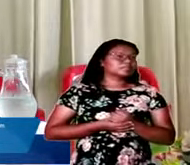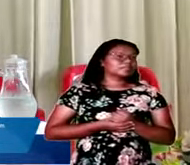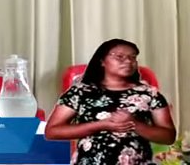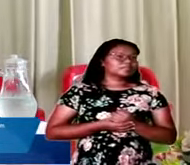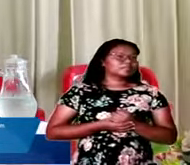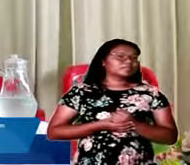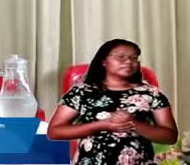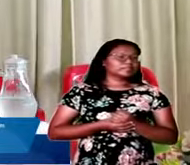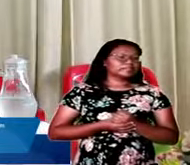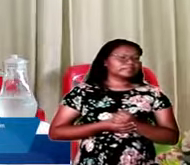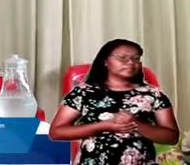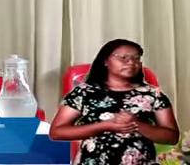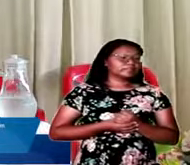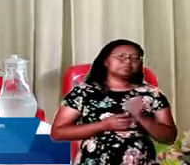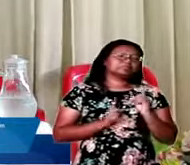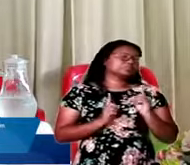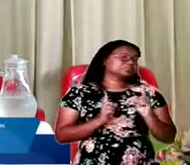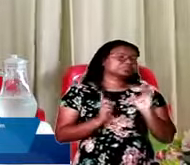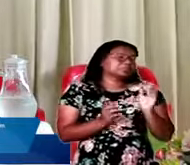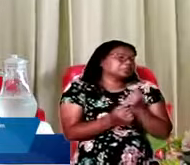Pero así feo y todo.